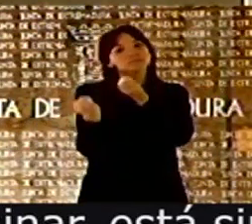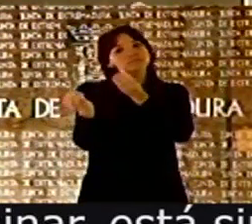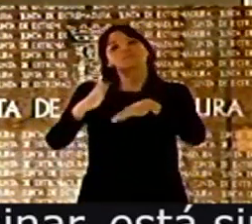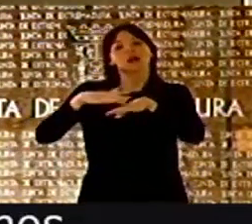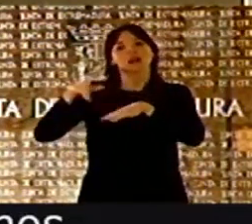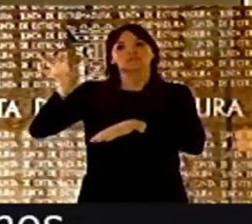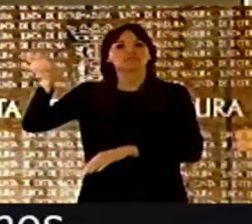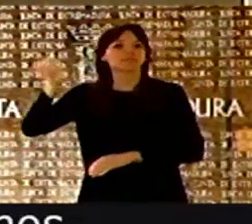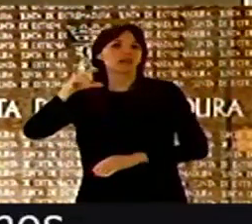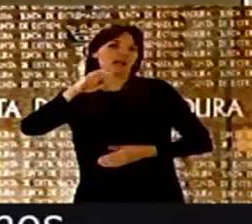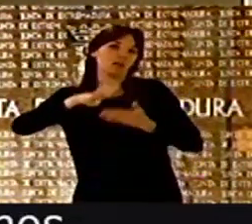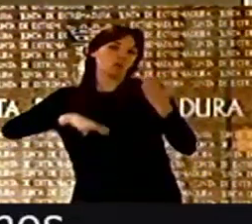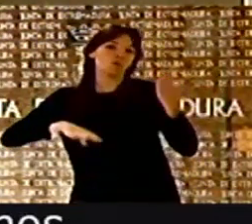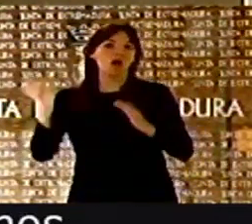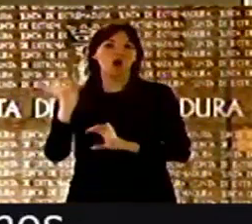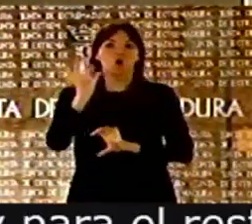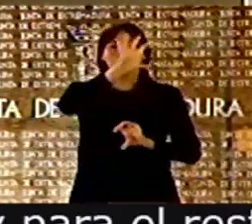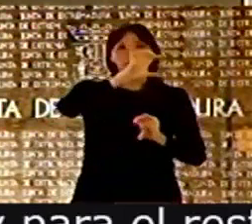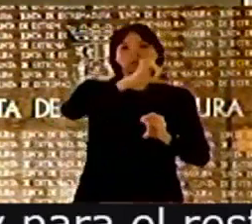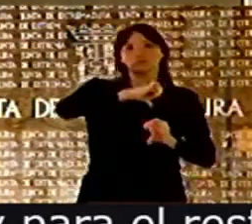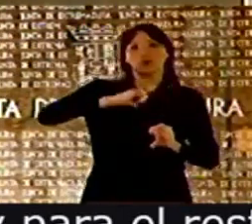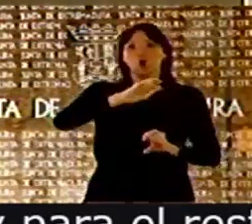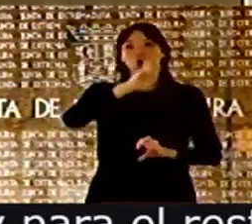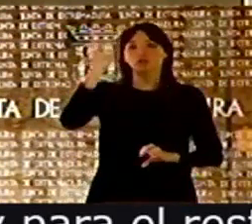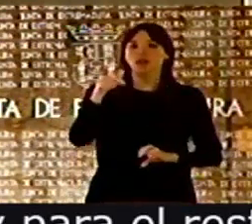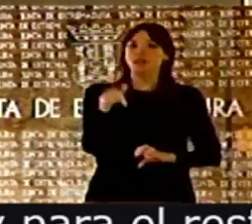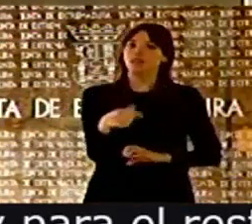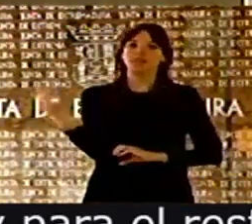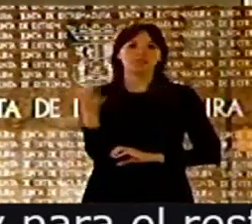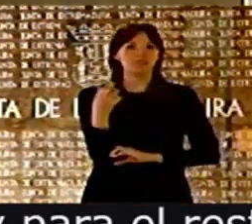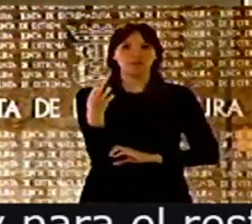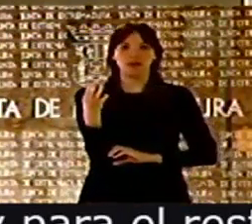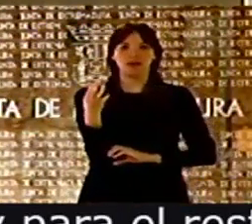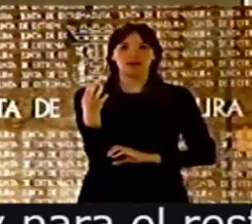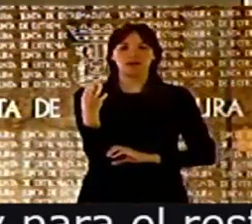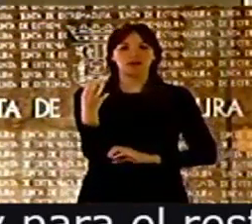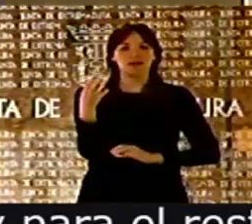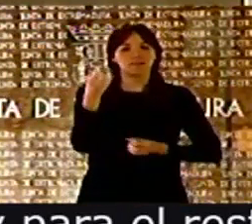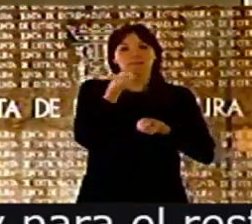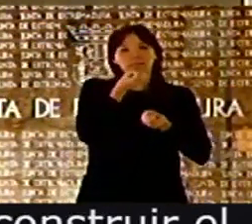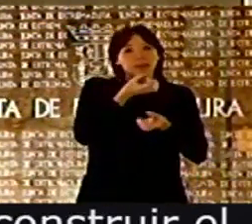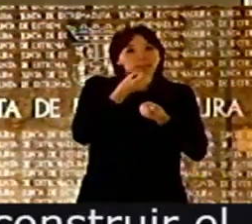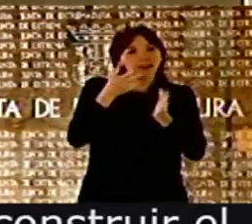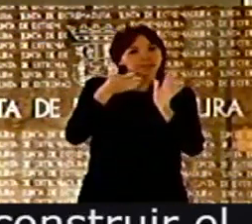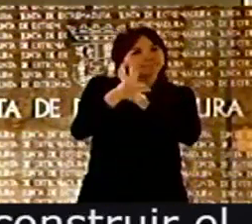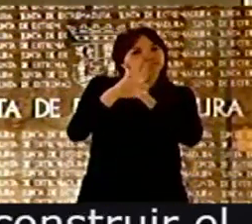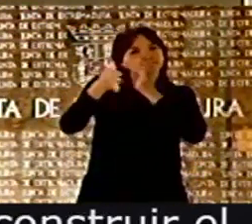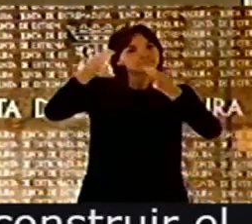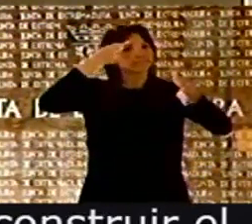Cataluña y para el resto de comunidades autónomas es terminar de construir el estado de las autonomías, que está todavía sin terminar.